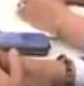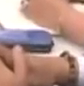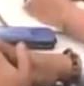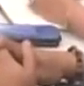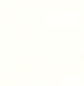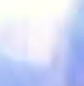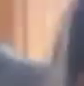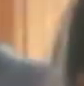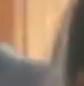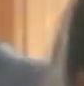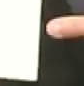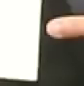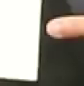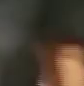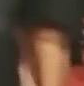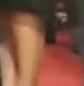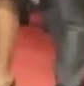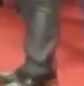victoria.